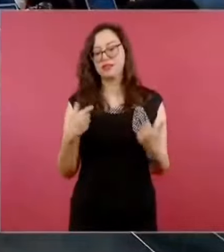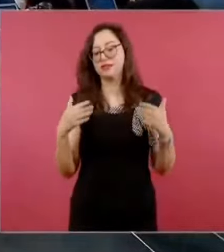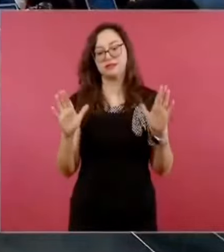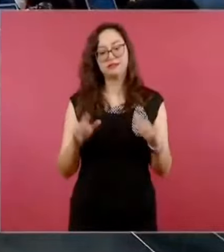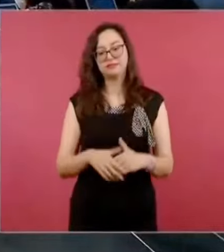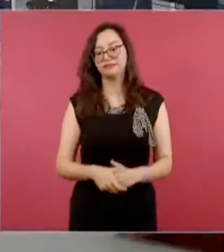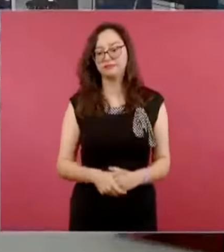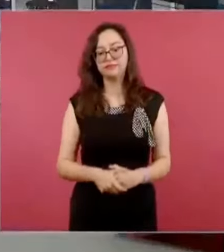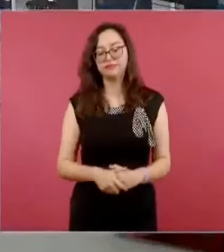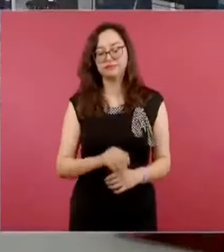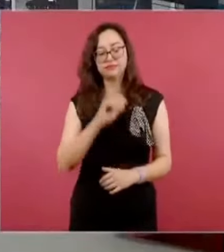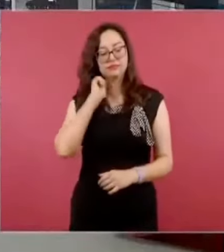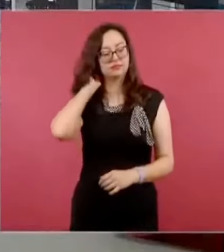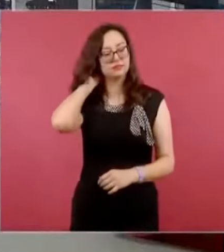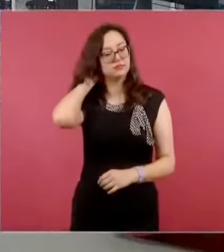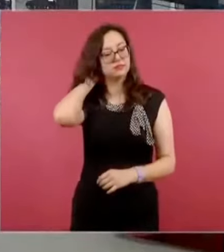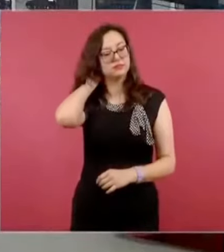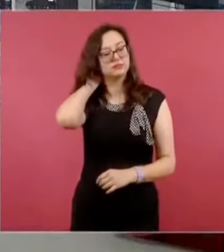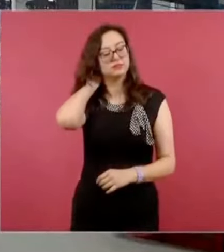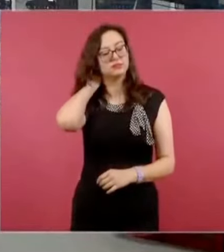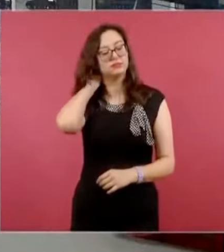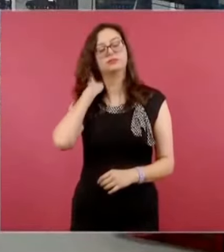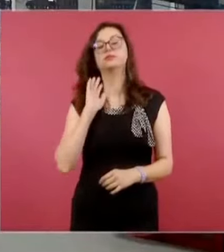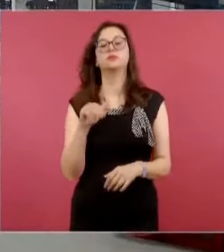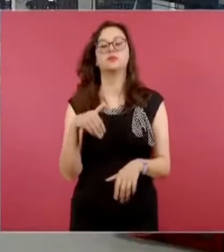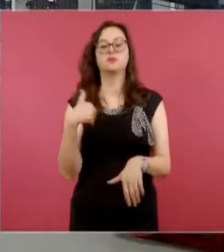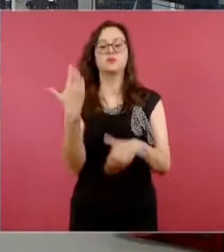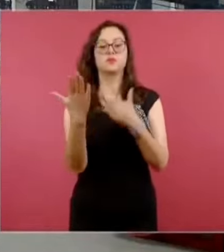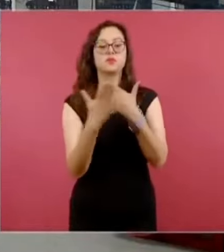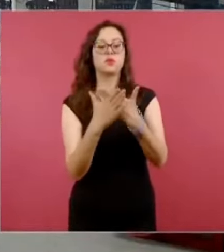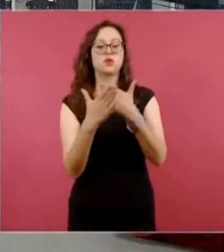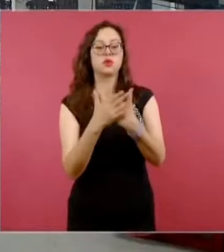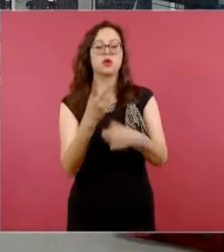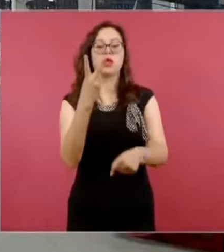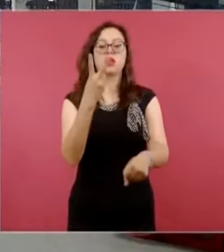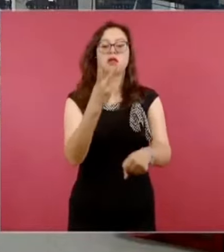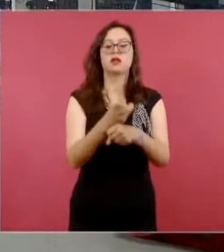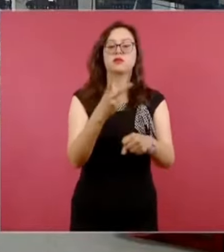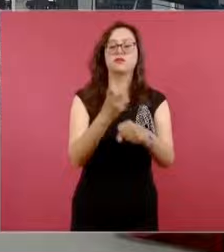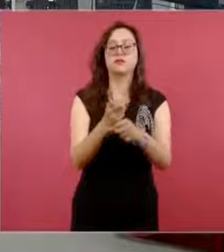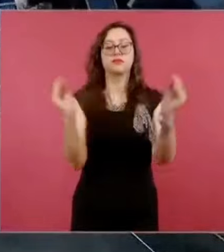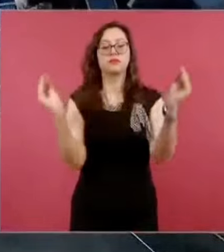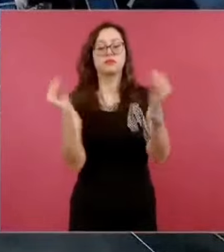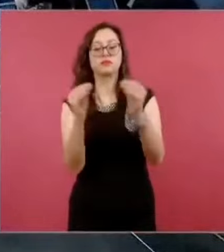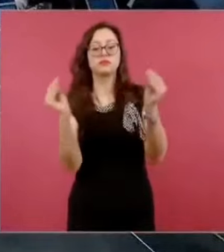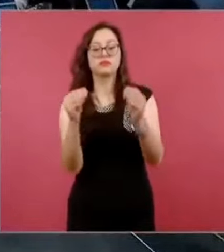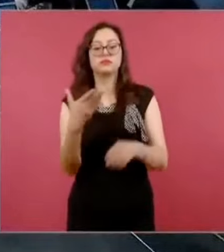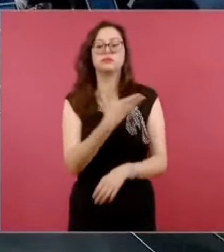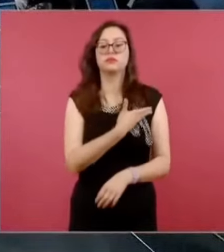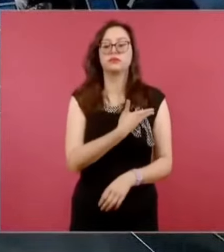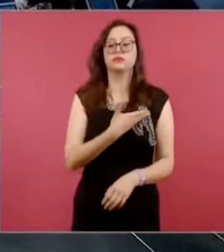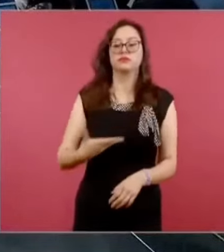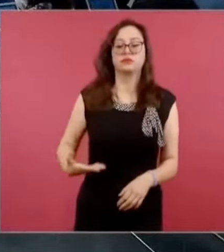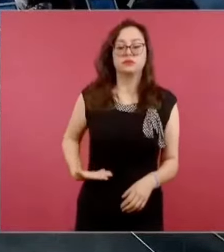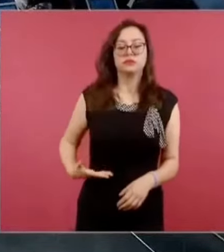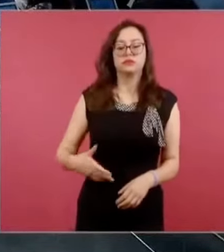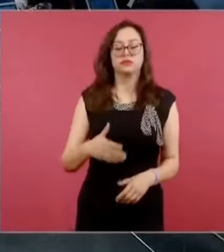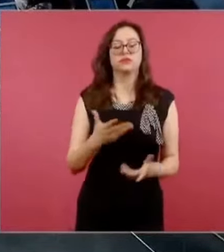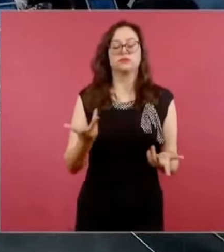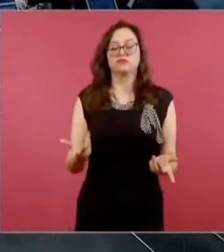Le preguntaría, pues ya viene el segundo debate presidencial. Usted hizo críticas a la forma en que se seleccionaron las preguntas del